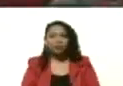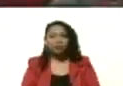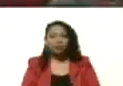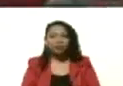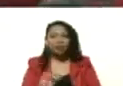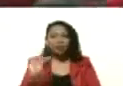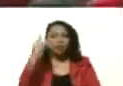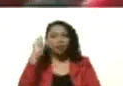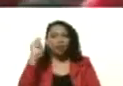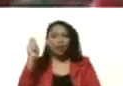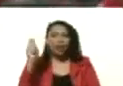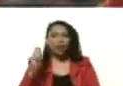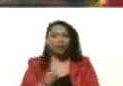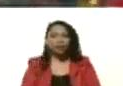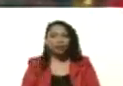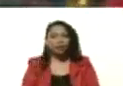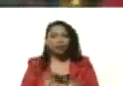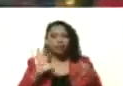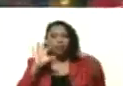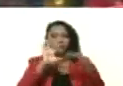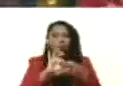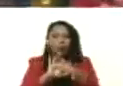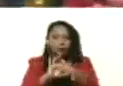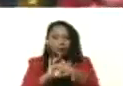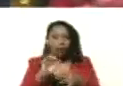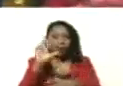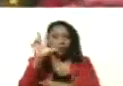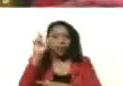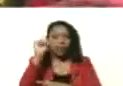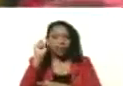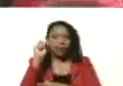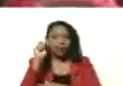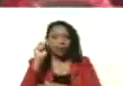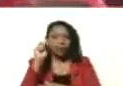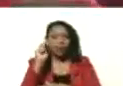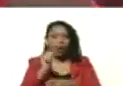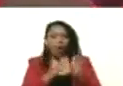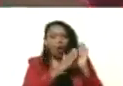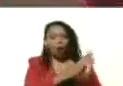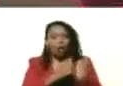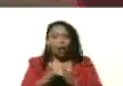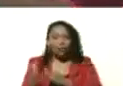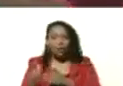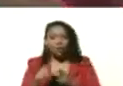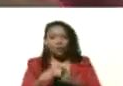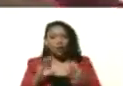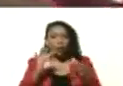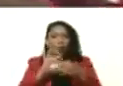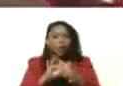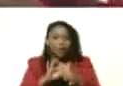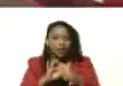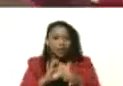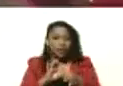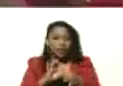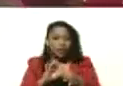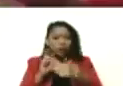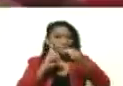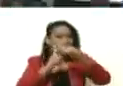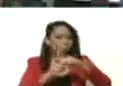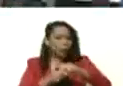Segunda tarea, unir. Fueron tres tareas, ¿verdad? Organizar, unir,